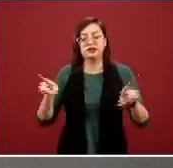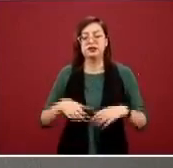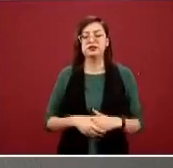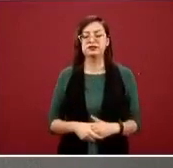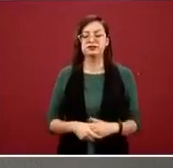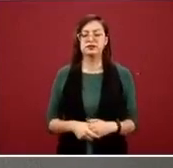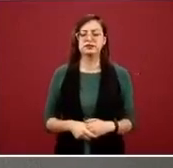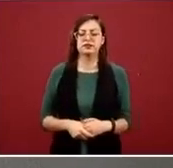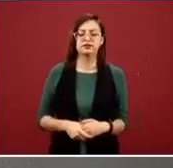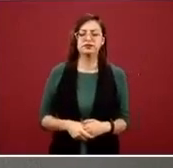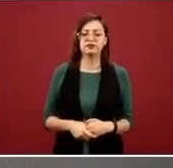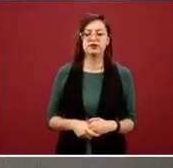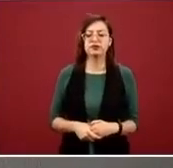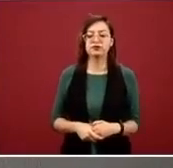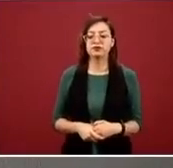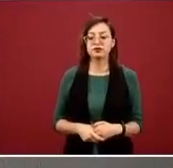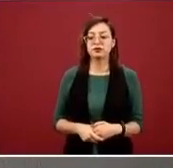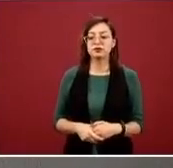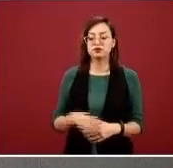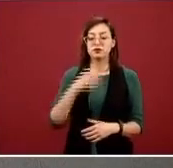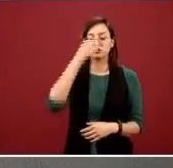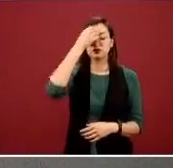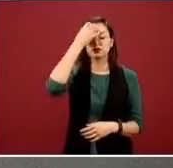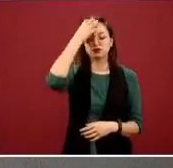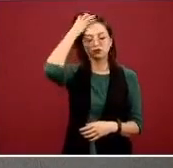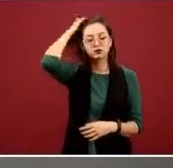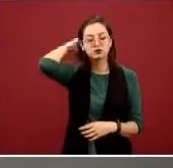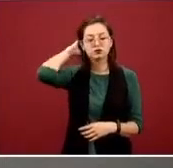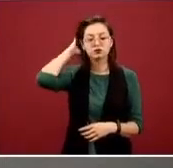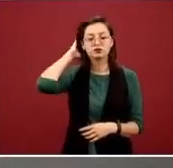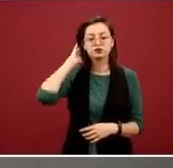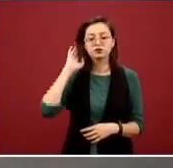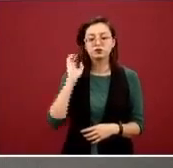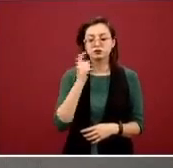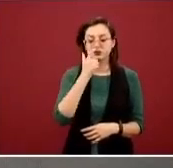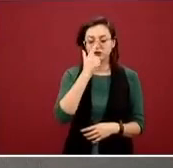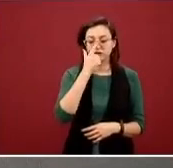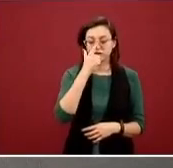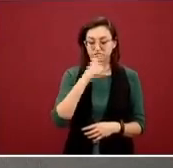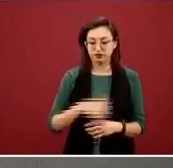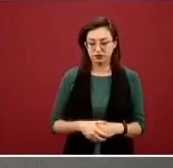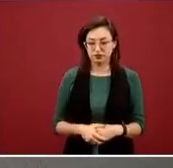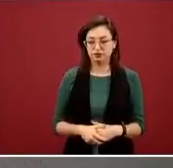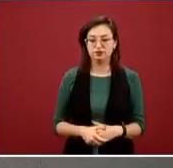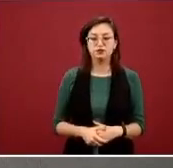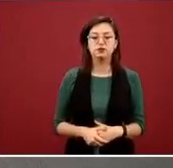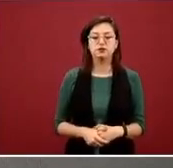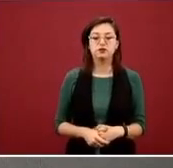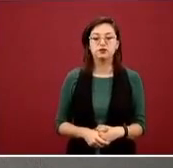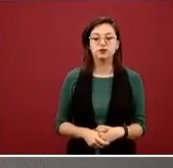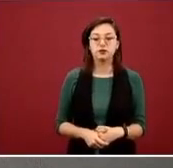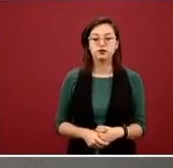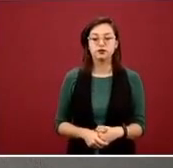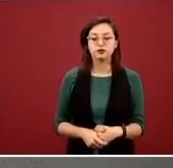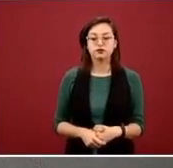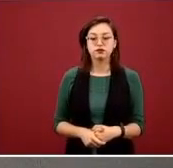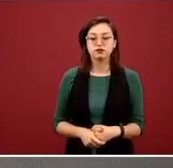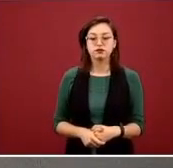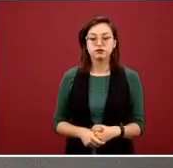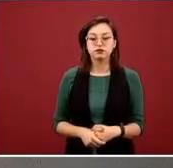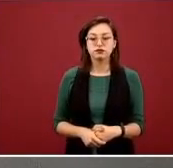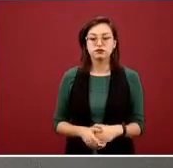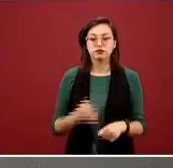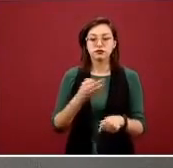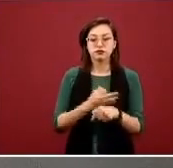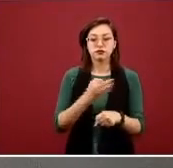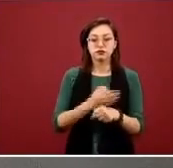Ya pasó de casos importados únicamente a hoy transmisión local. Ese cambio ya lo hizo. ¿Eso en México qué implica? ¿Ya estamos